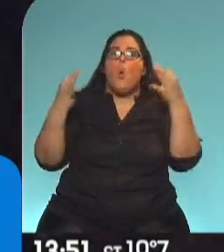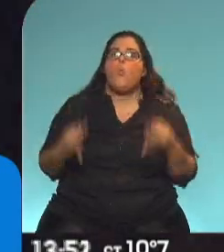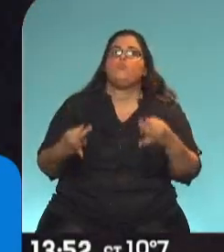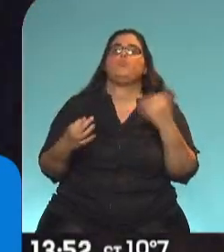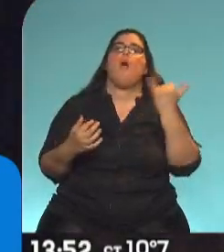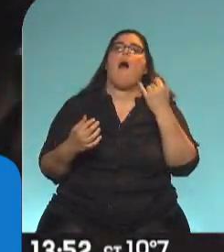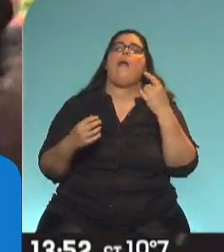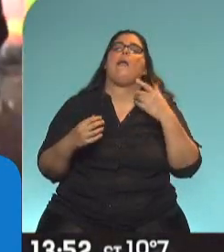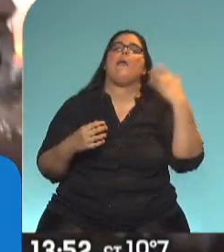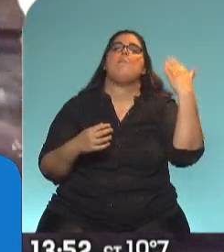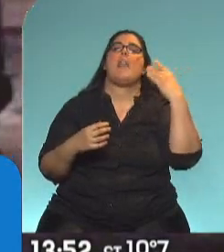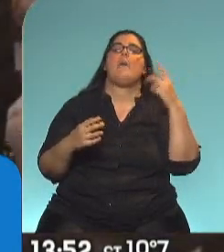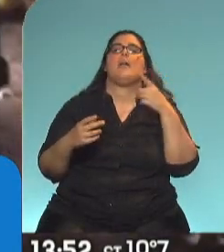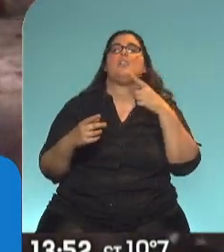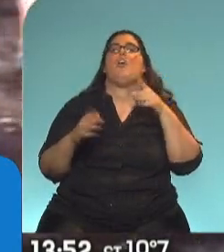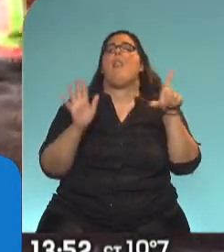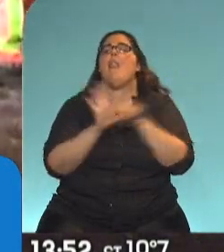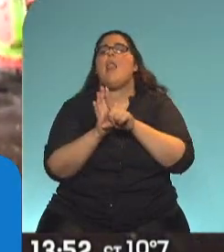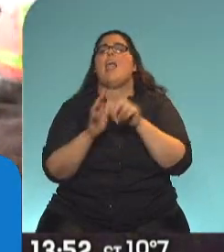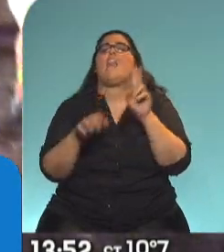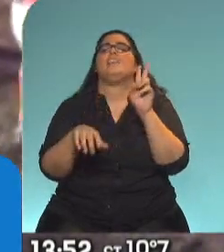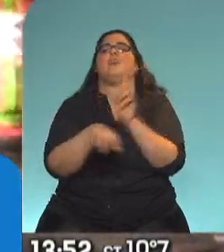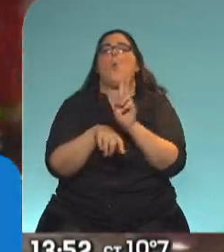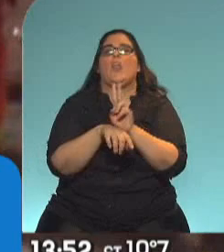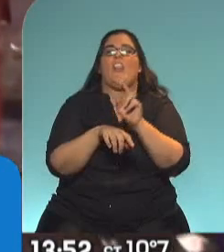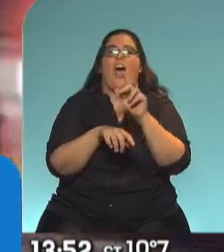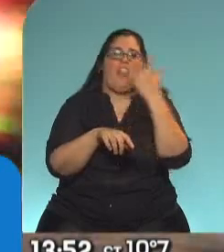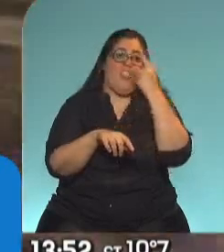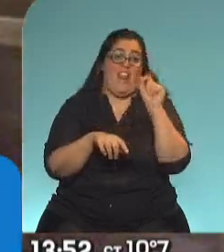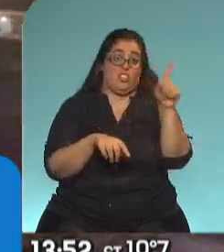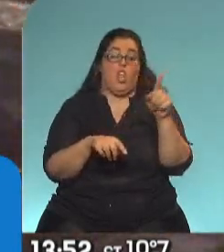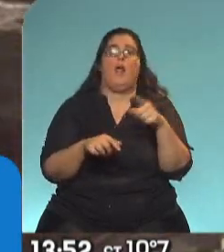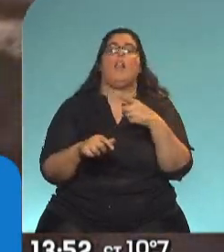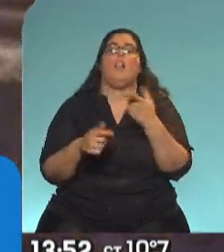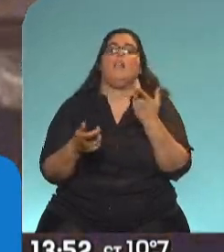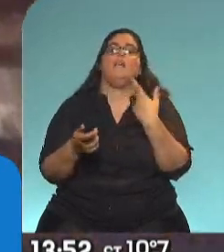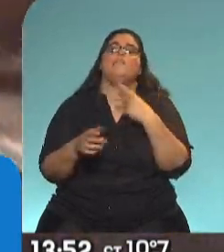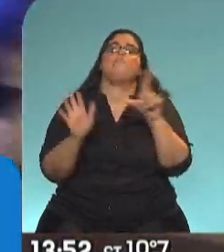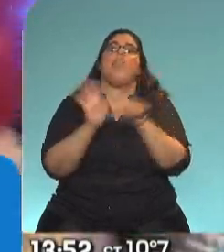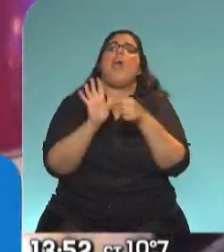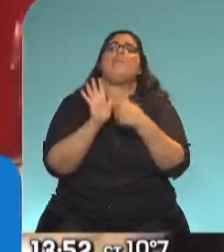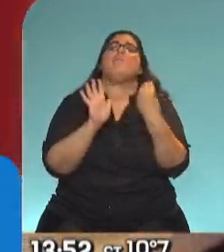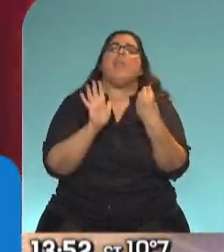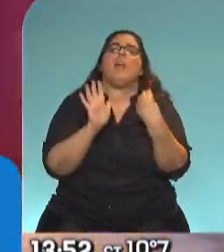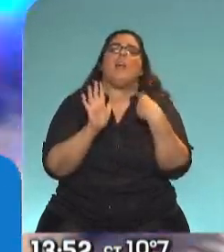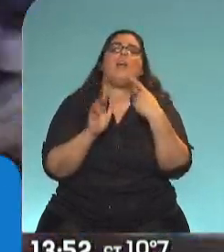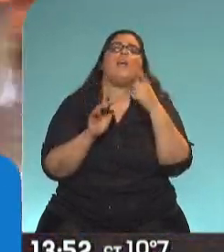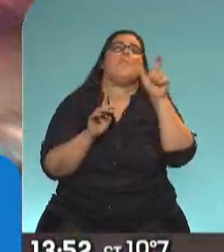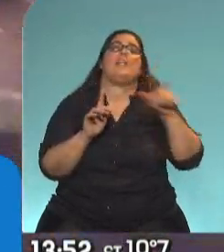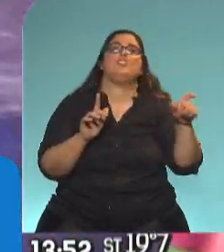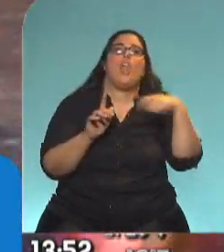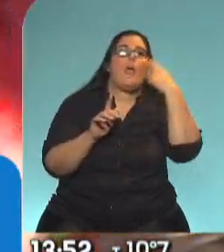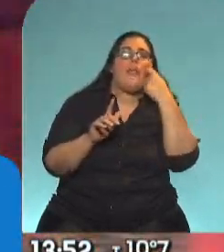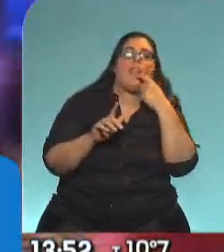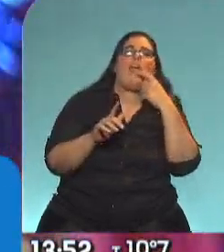ley que entre otras cosas, Ley de Seguridad Nacional se llama, que entre otras cosas prohíbe, o mejor dicho, penaliza a quienes difundan por